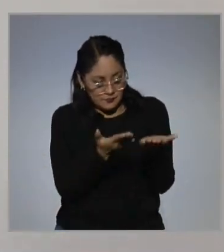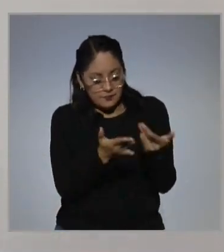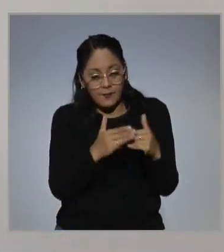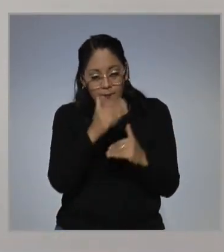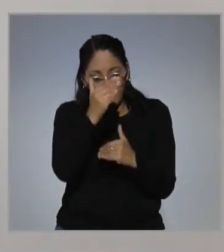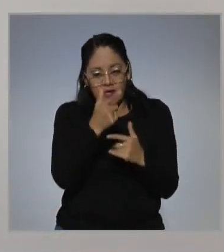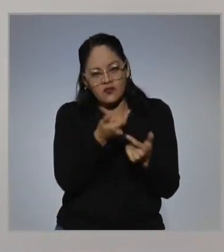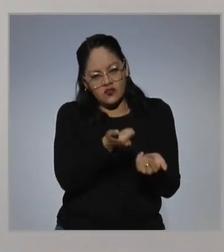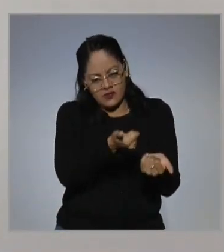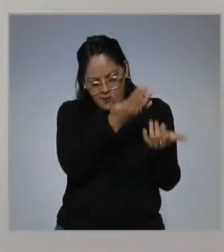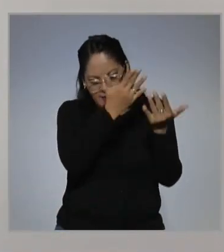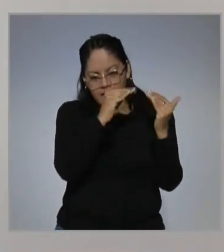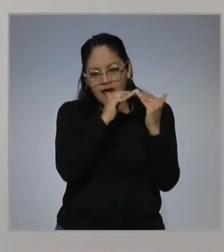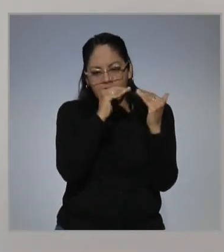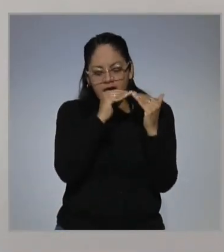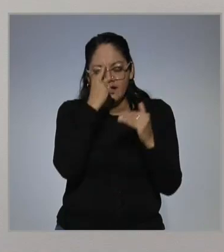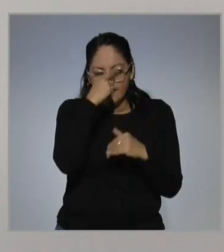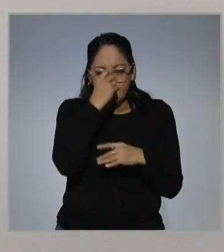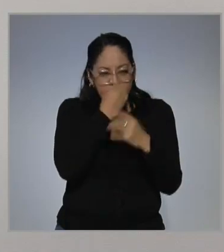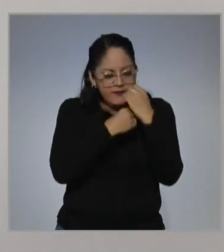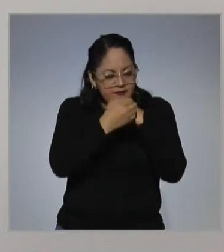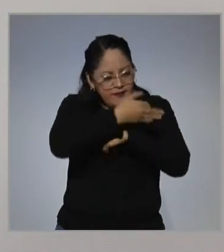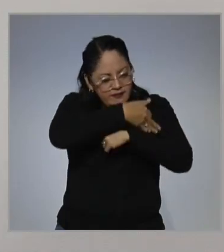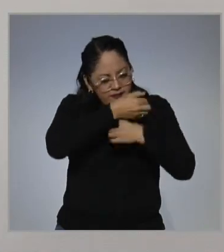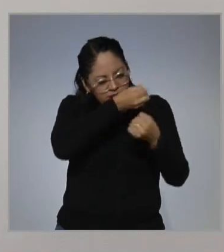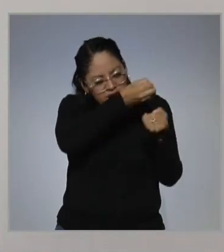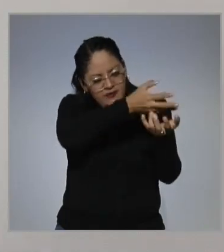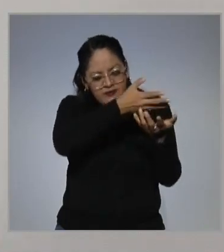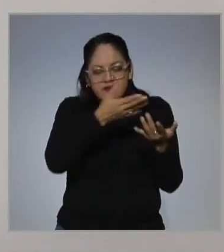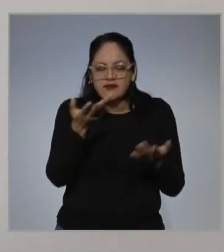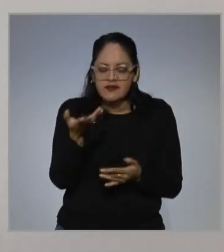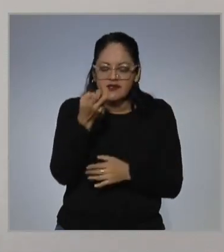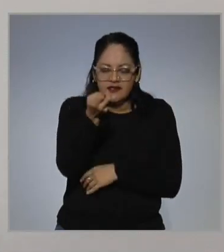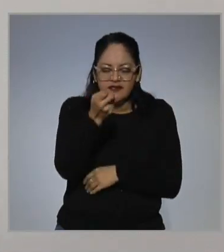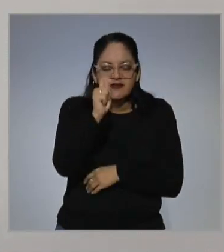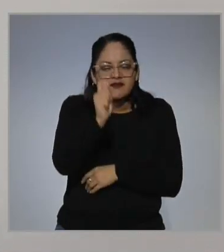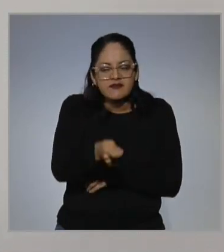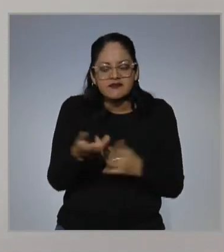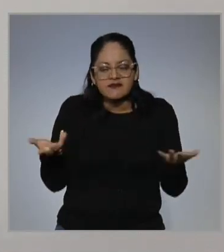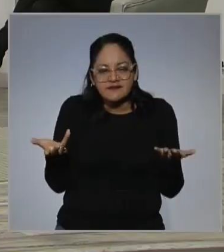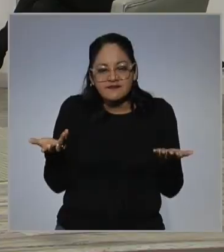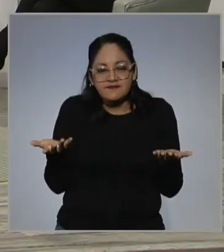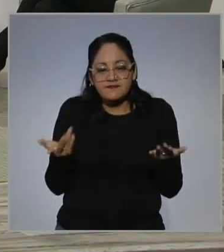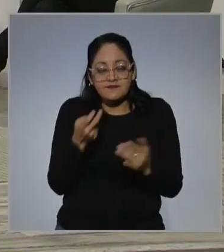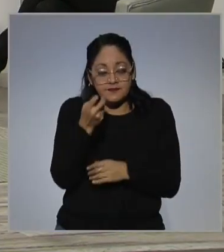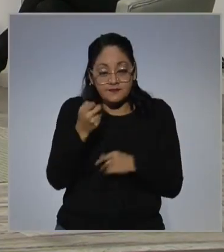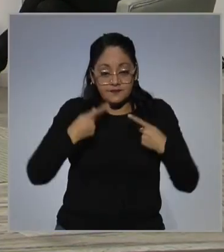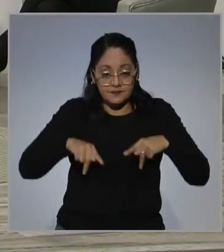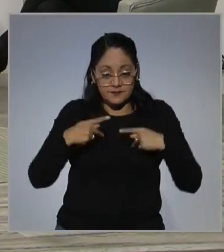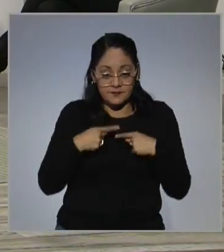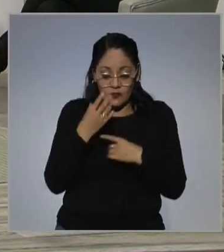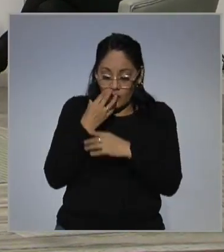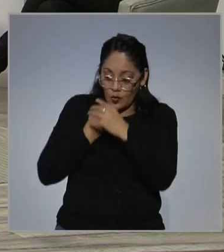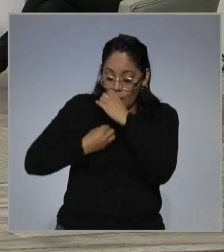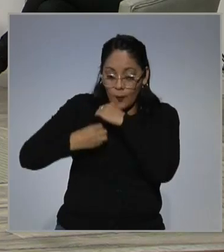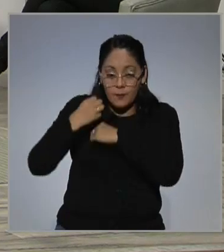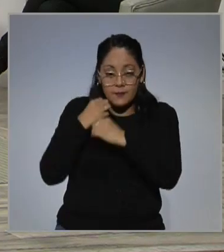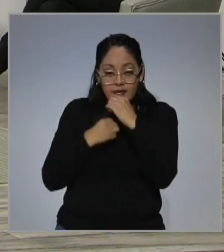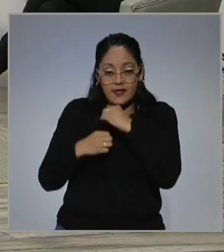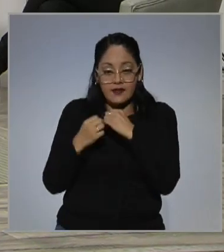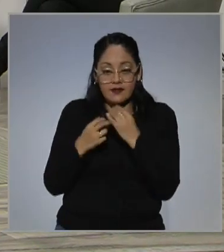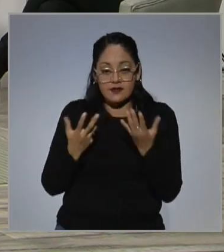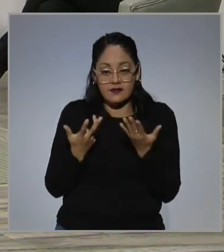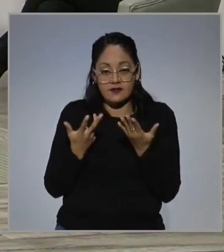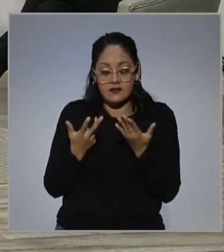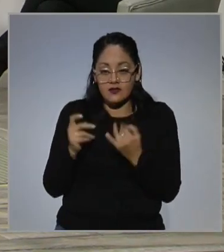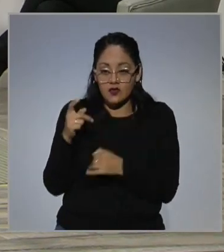que va a llevar a casa para alimentar al resto de la familia. Entonces, de alguna manera, estas personas están comiendo de